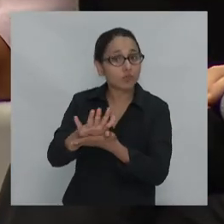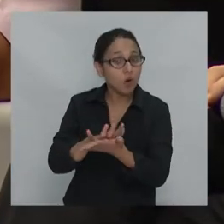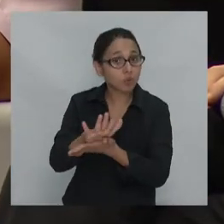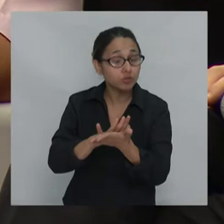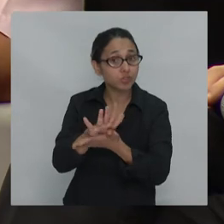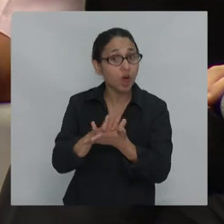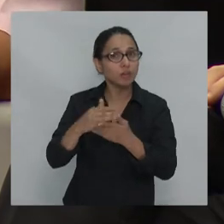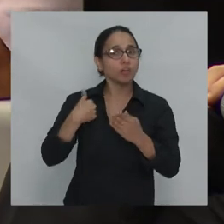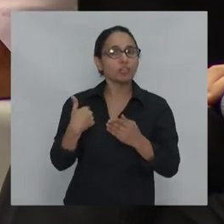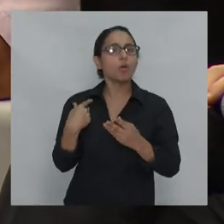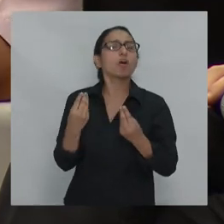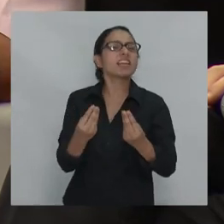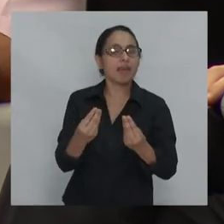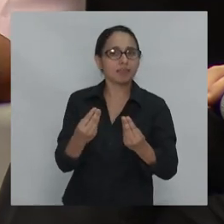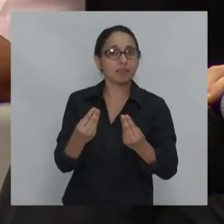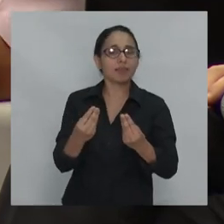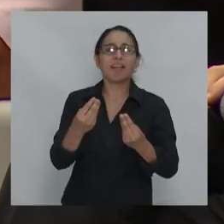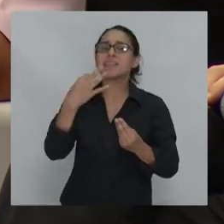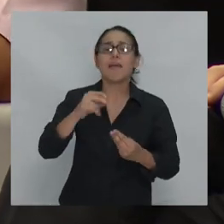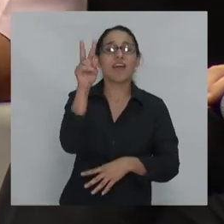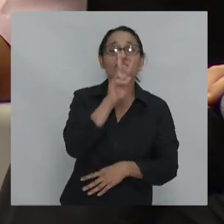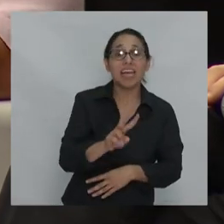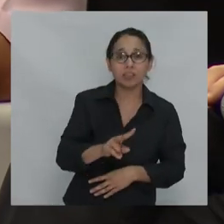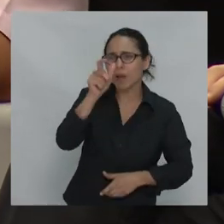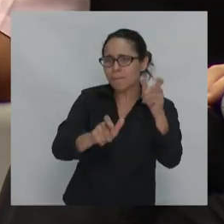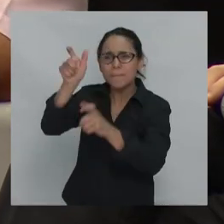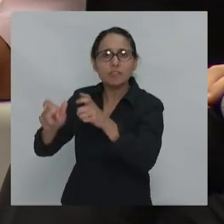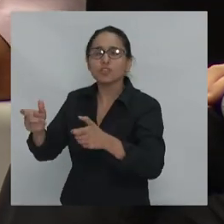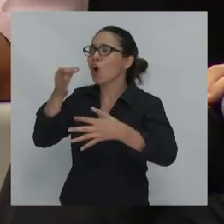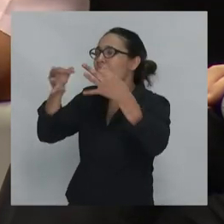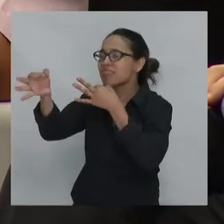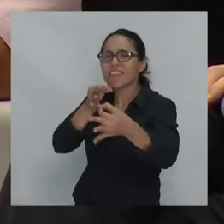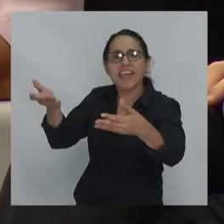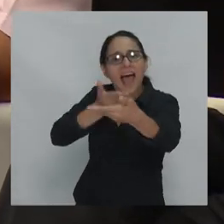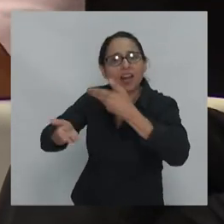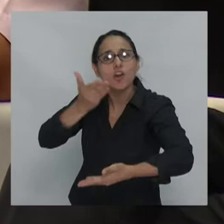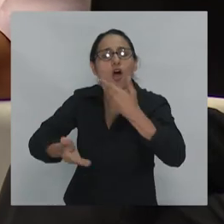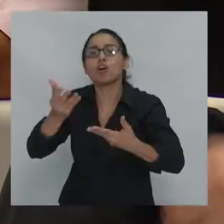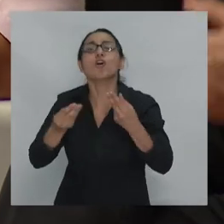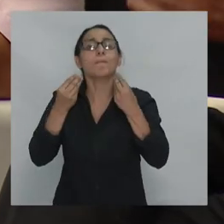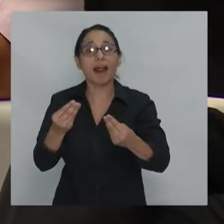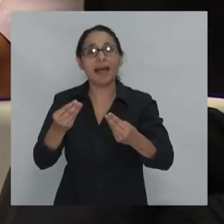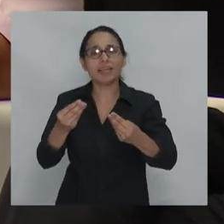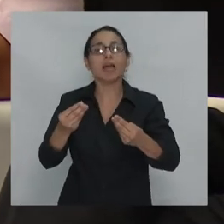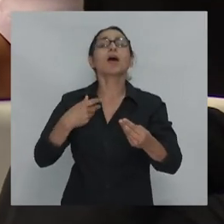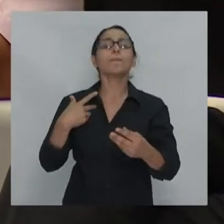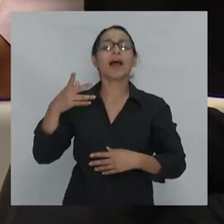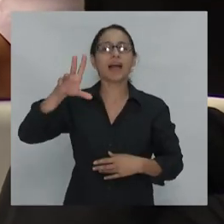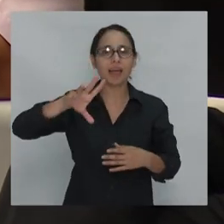UNASUR, que es un diálogo entre los venezolanos para sacar adelante su país sin ningún tipo de intervención.